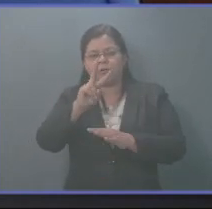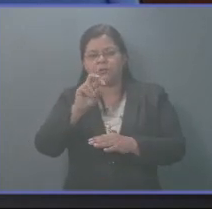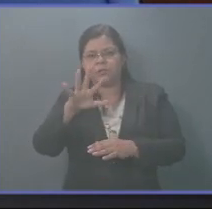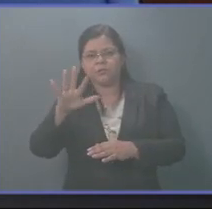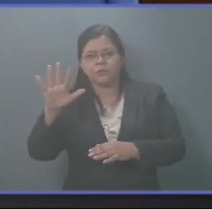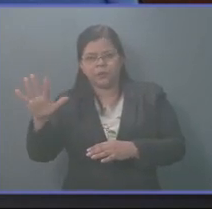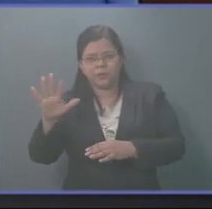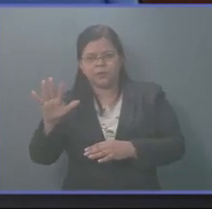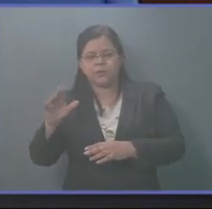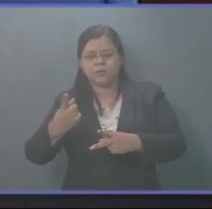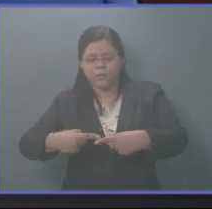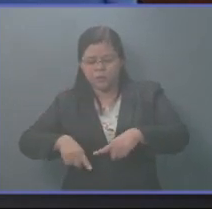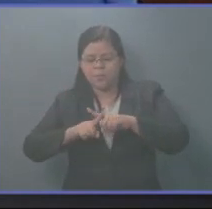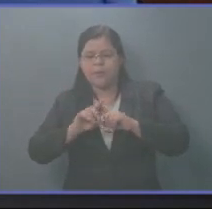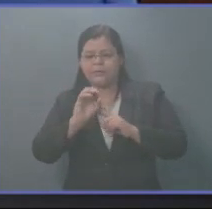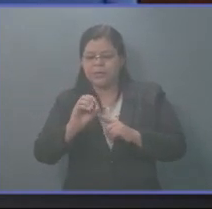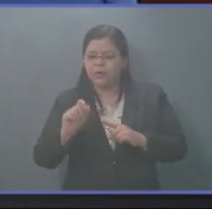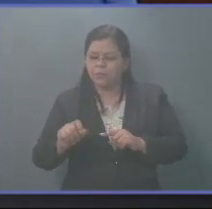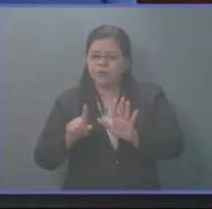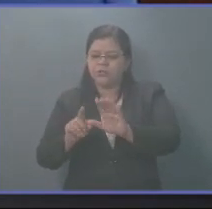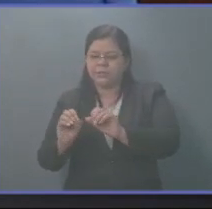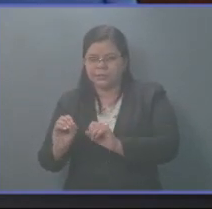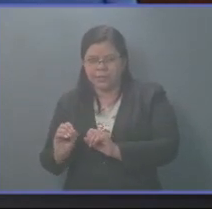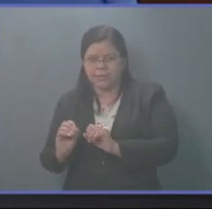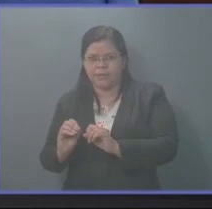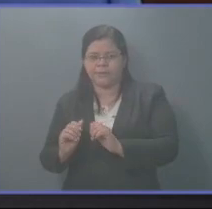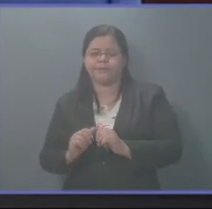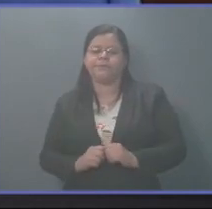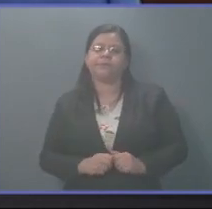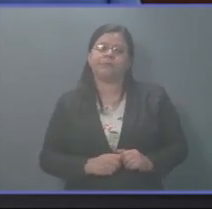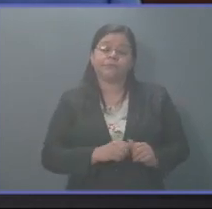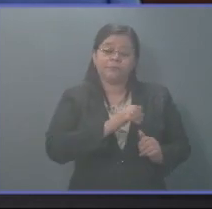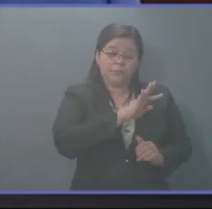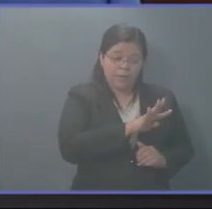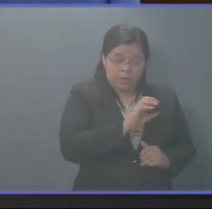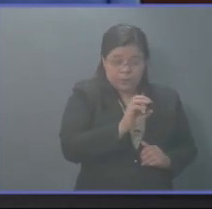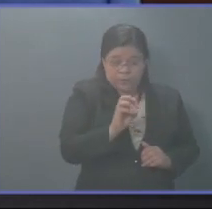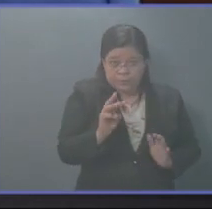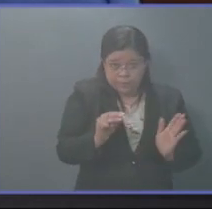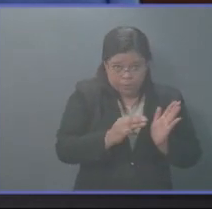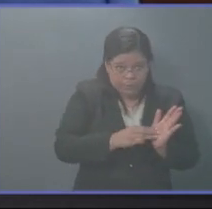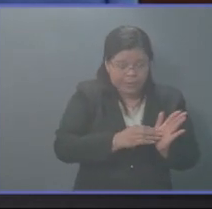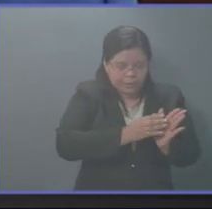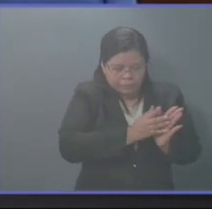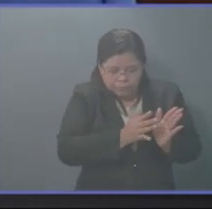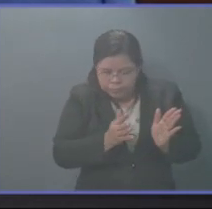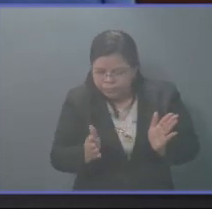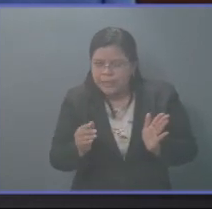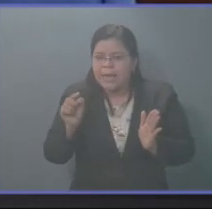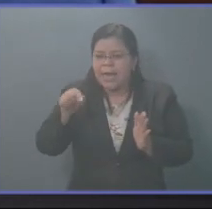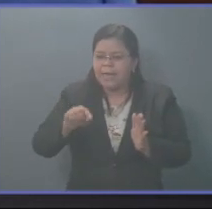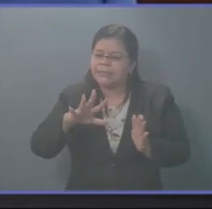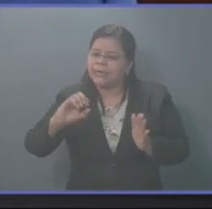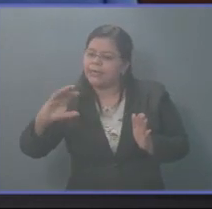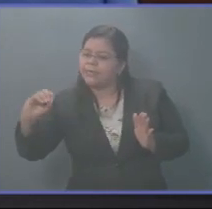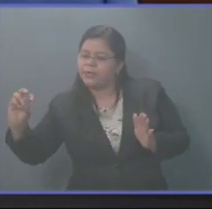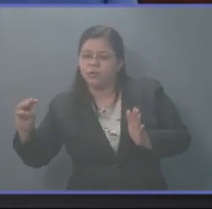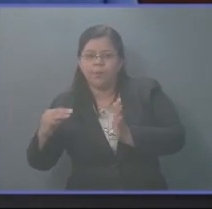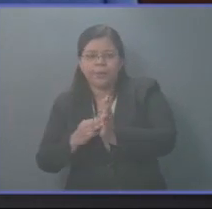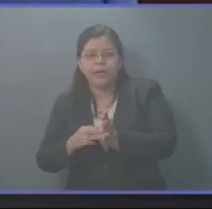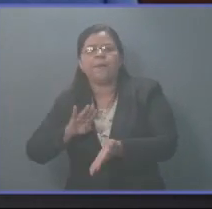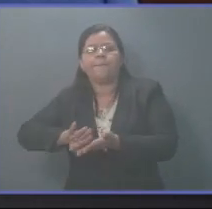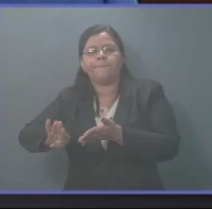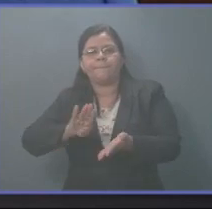$4,225 más .60 por millar o fracción excedentes a 300,000. De 400,000.01 a $500,000, pagarán una cuota fija